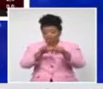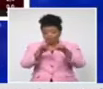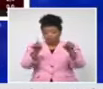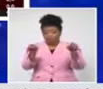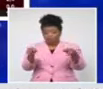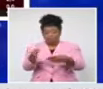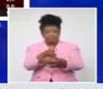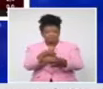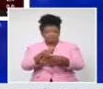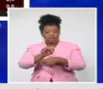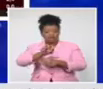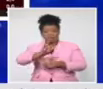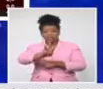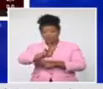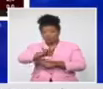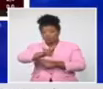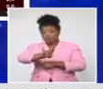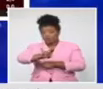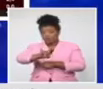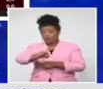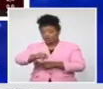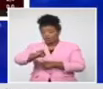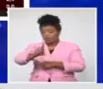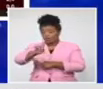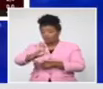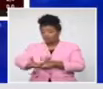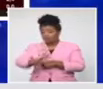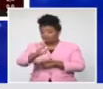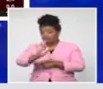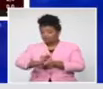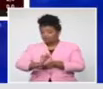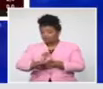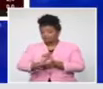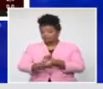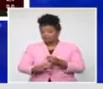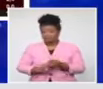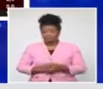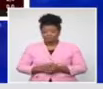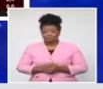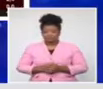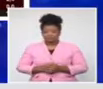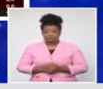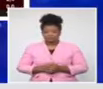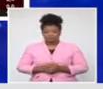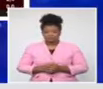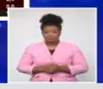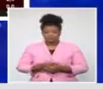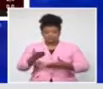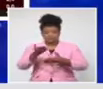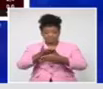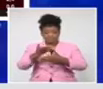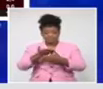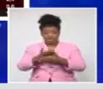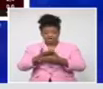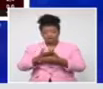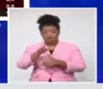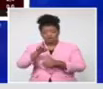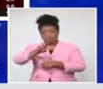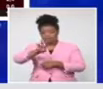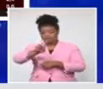del 39,1% de todas las procesadas. Santiago de Cuba con el